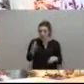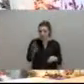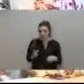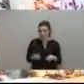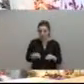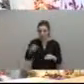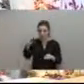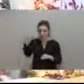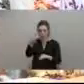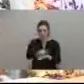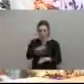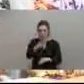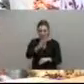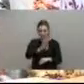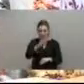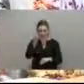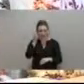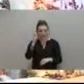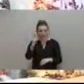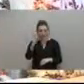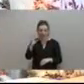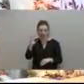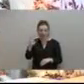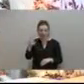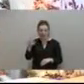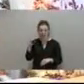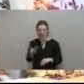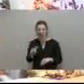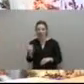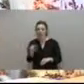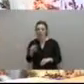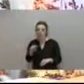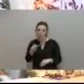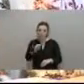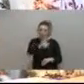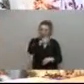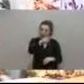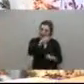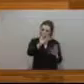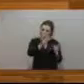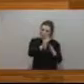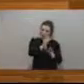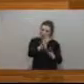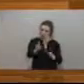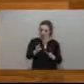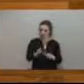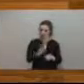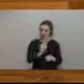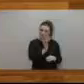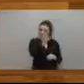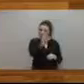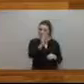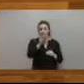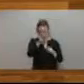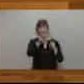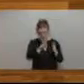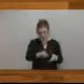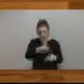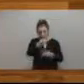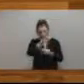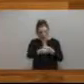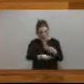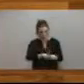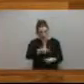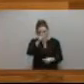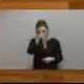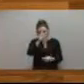señora Devesa. Es decir, ataquen al Partido Popular. Y va usted y lo hace. La verdad, no sabía yo que